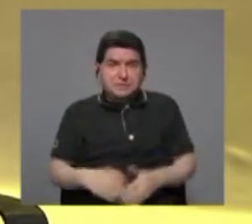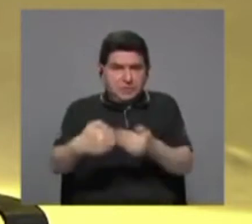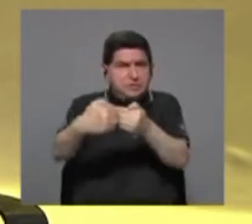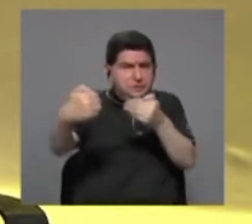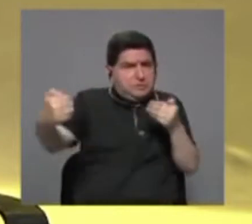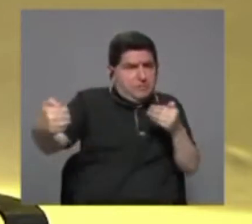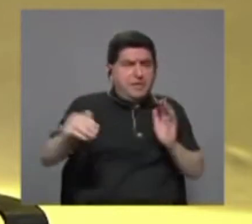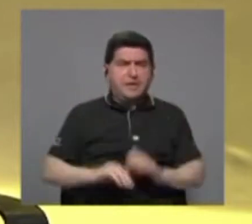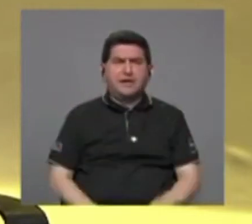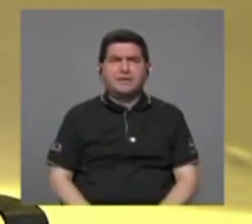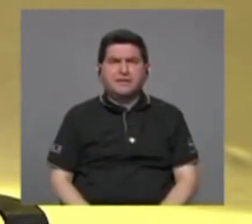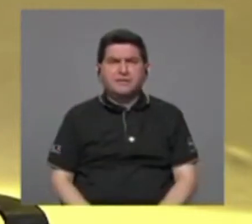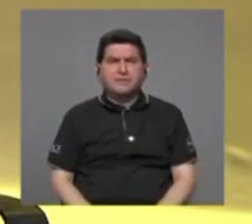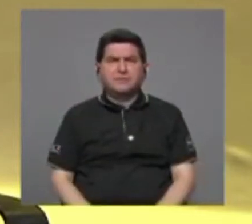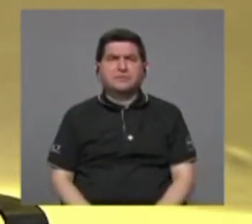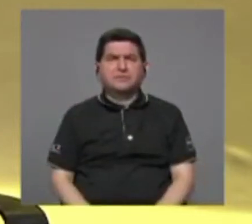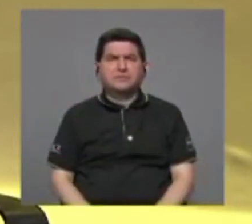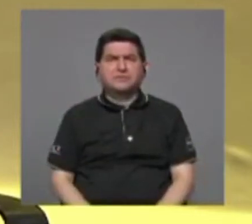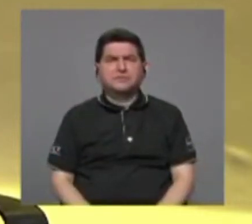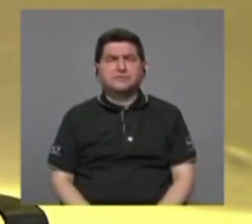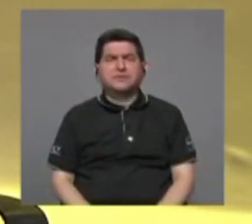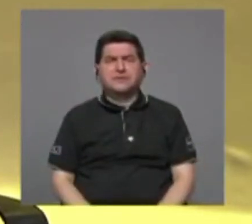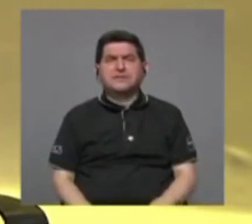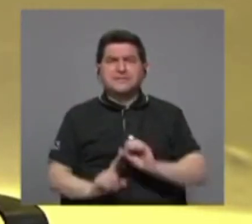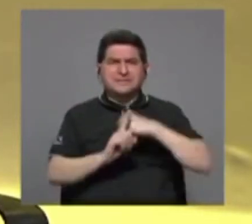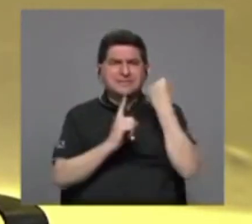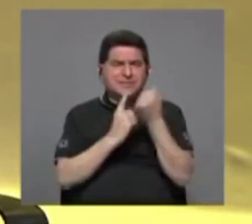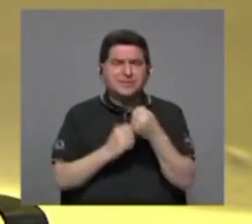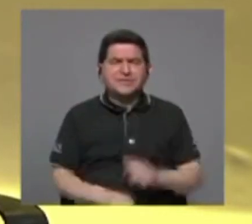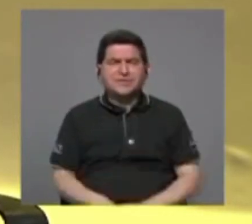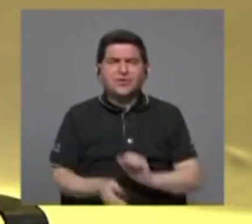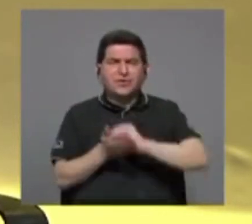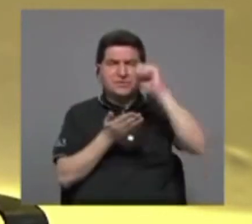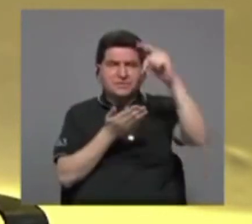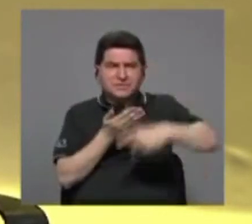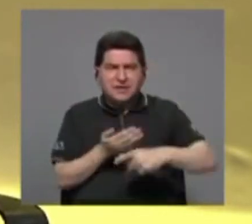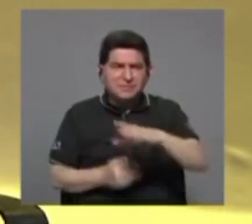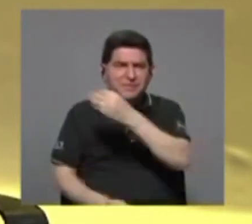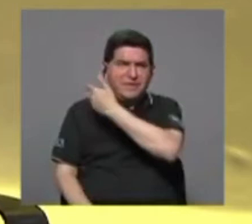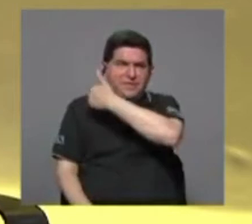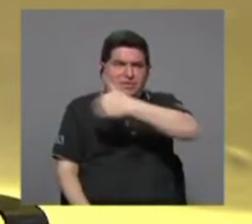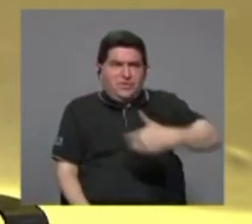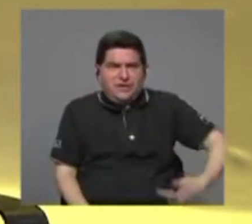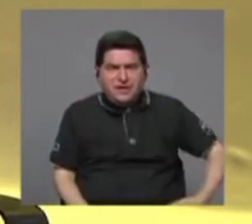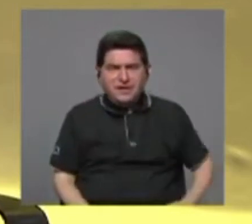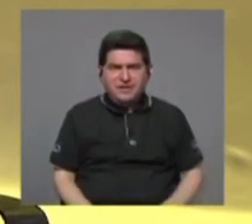hay entre Montes de Oca o entre Heredia y